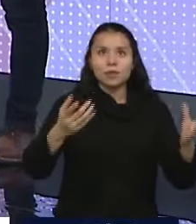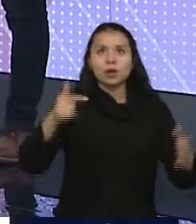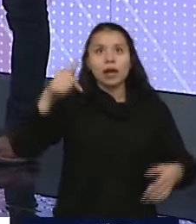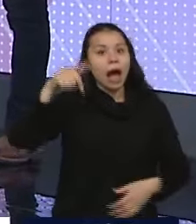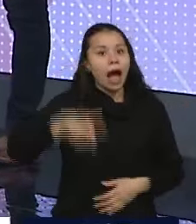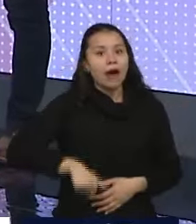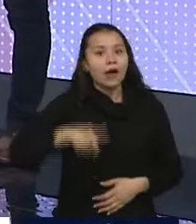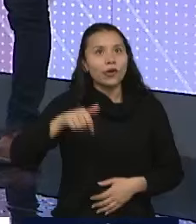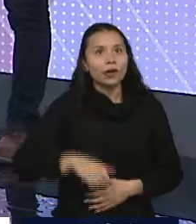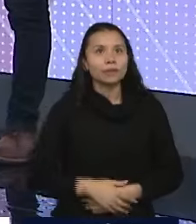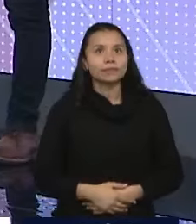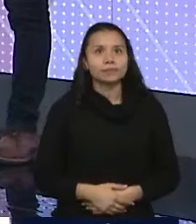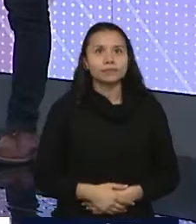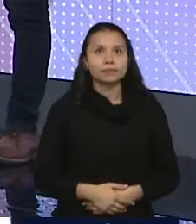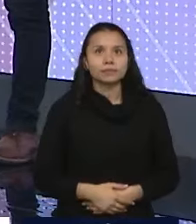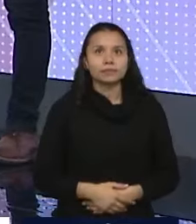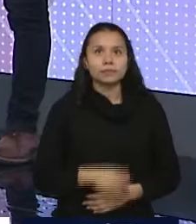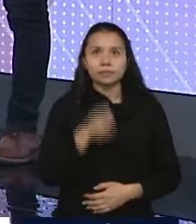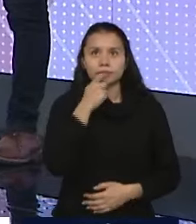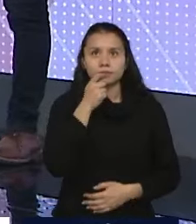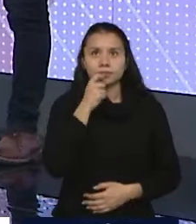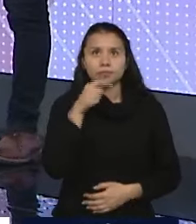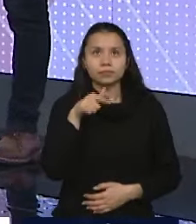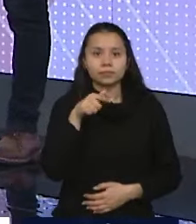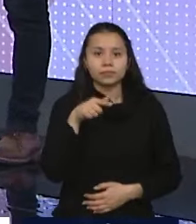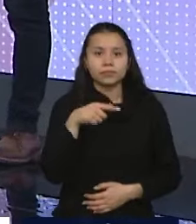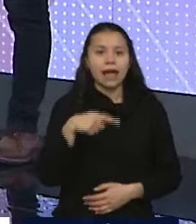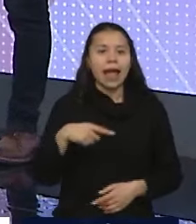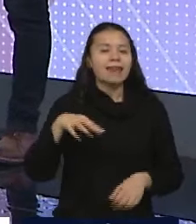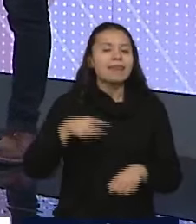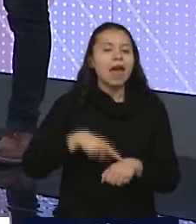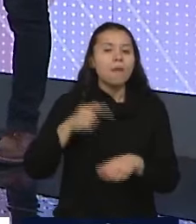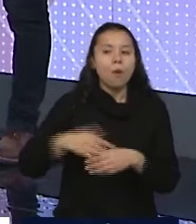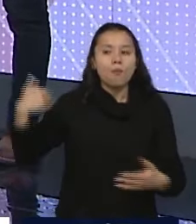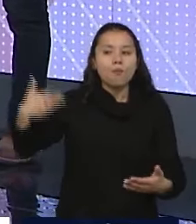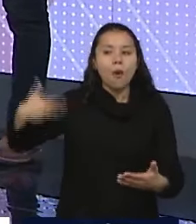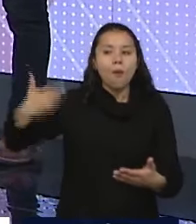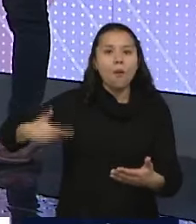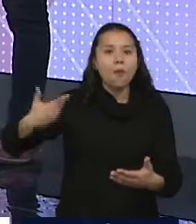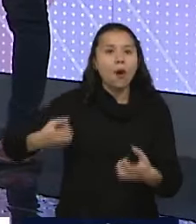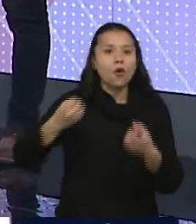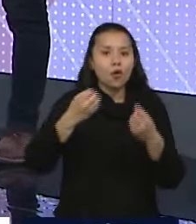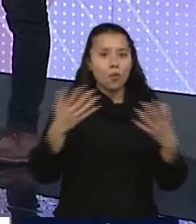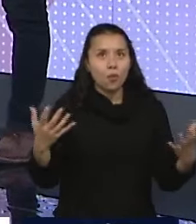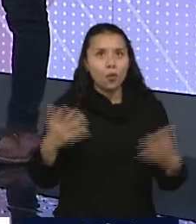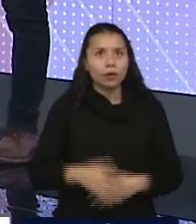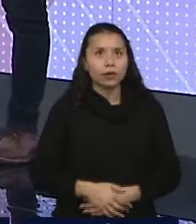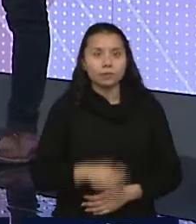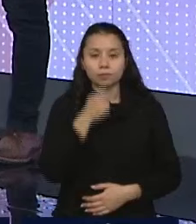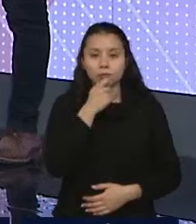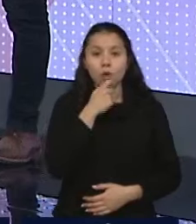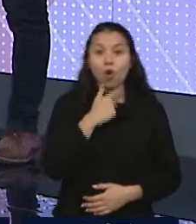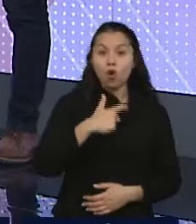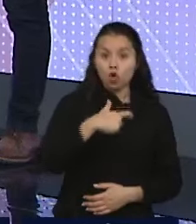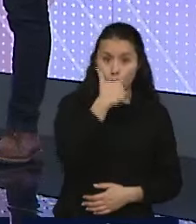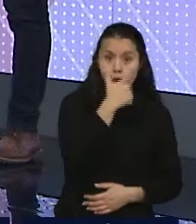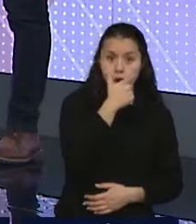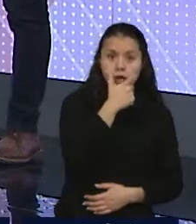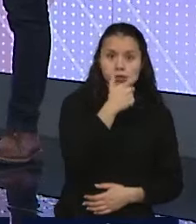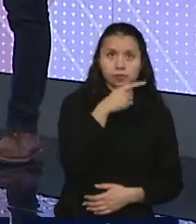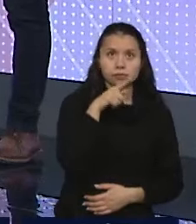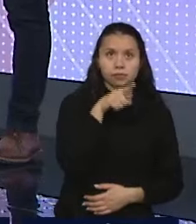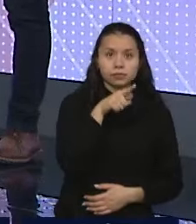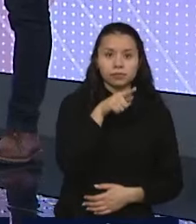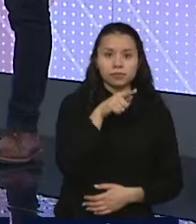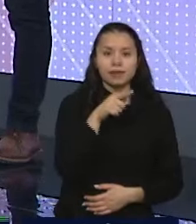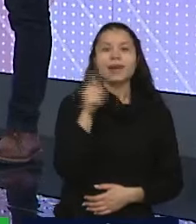hay una línea de tiempo que uno puede observar respecto de estas barras rojas que representan